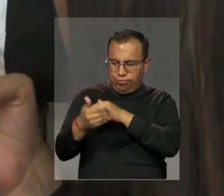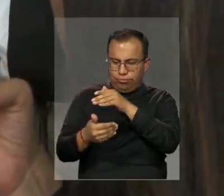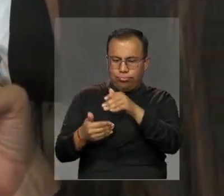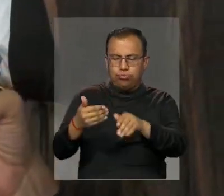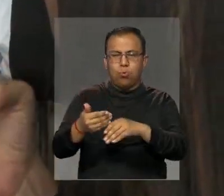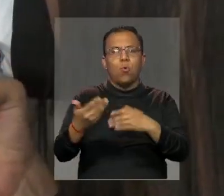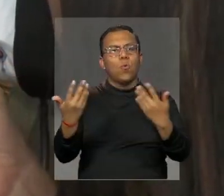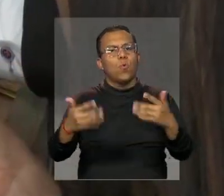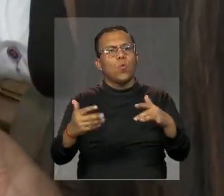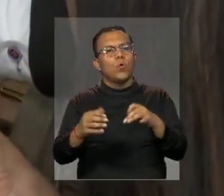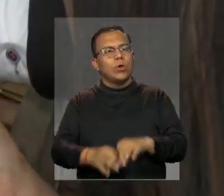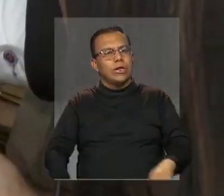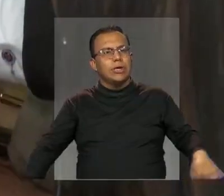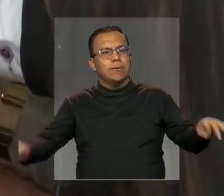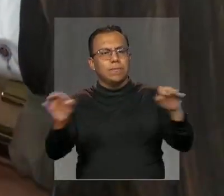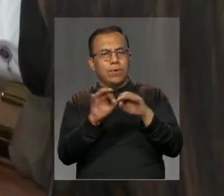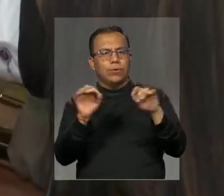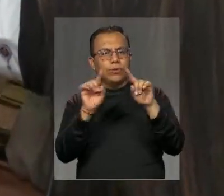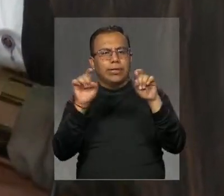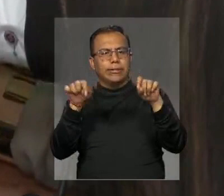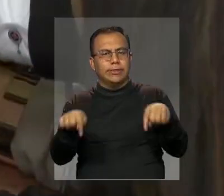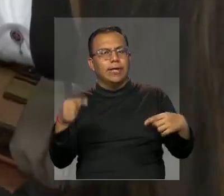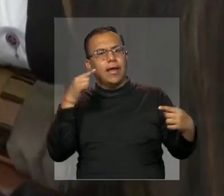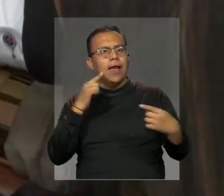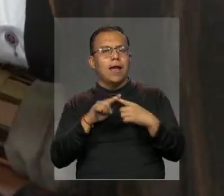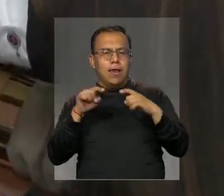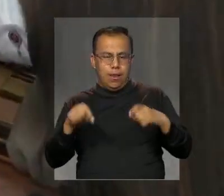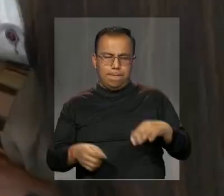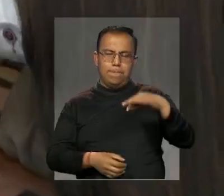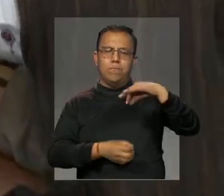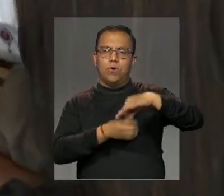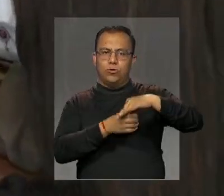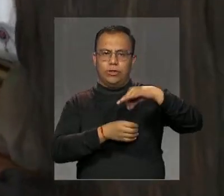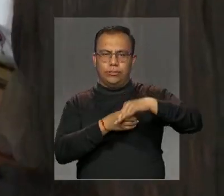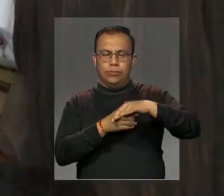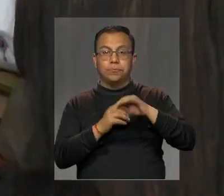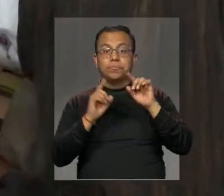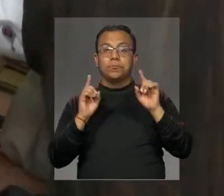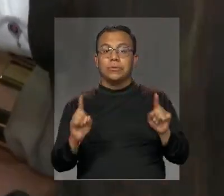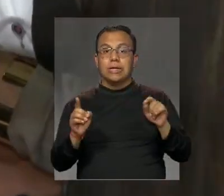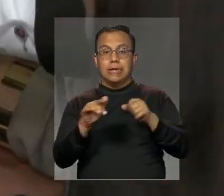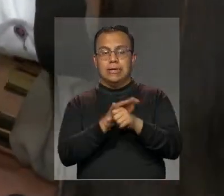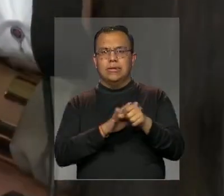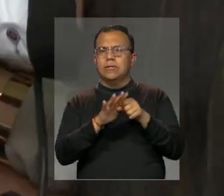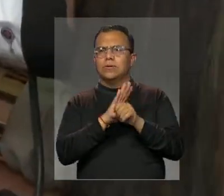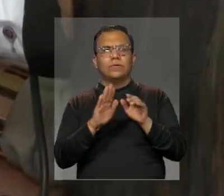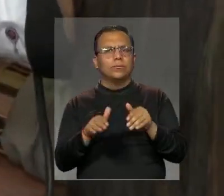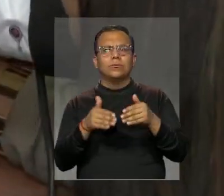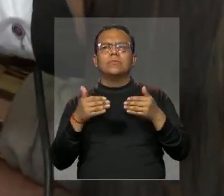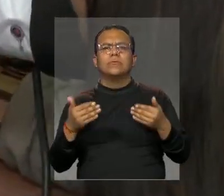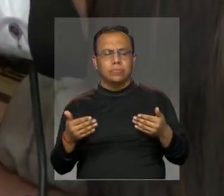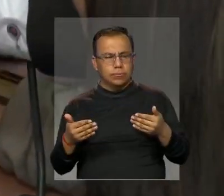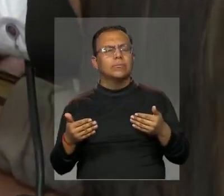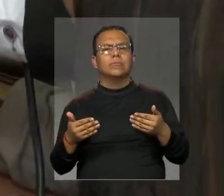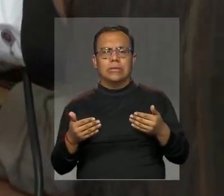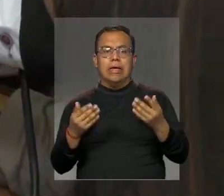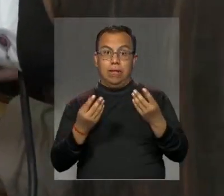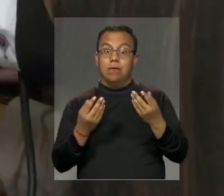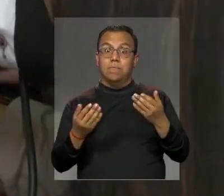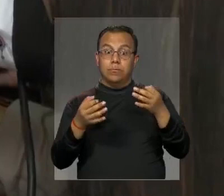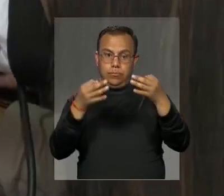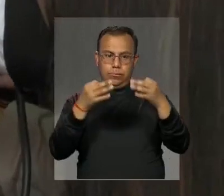bastante importante en el marco de las votaciones, en el sentido de que se diluyó de